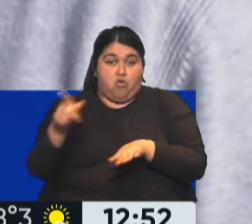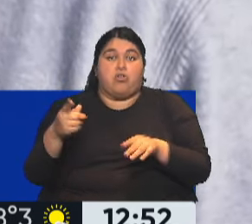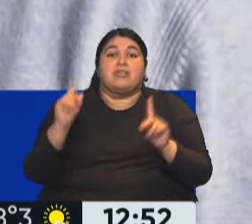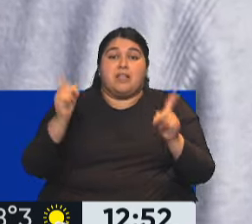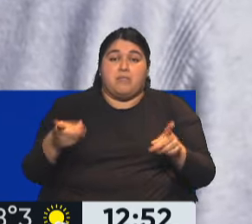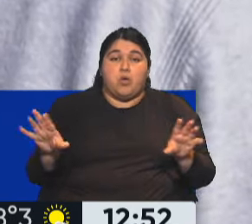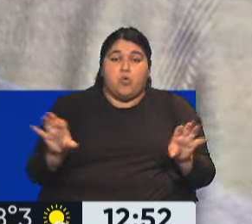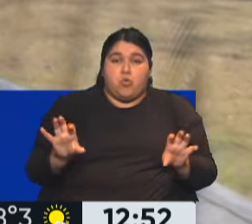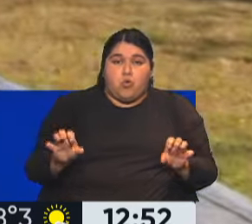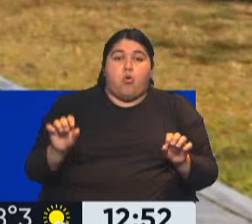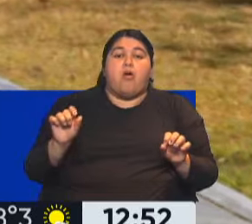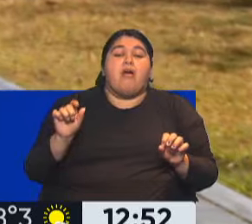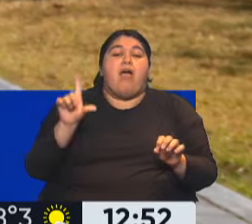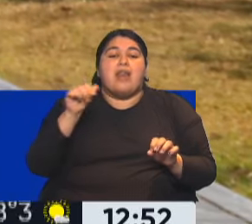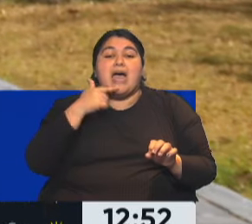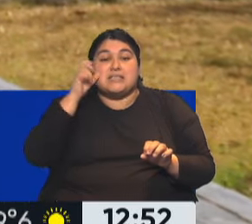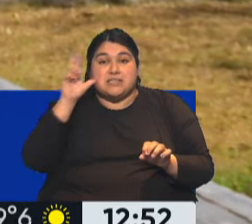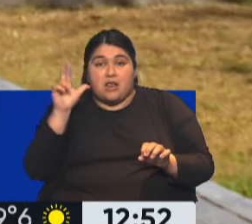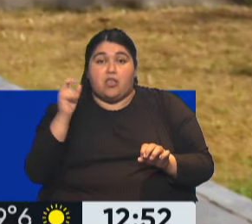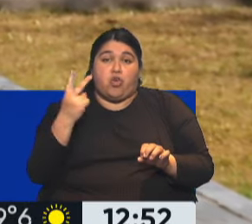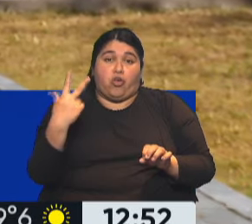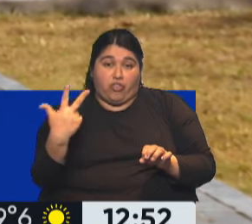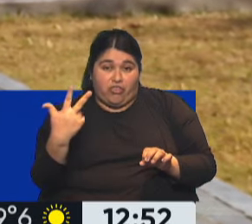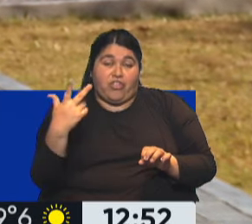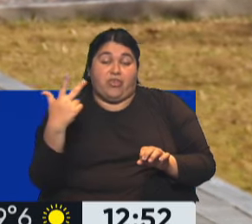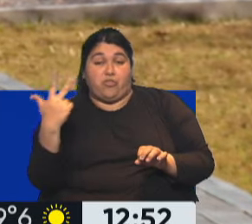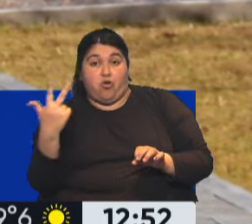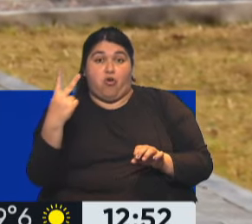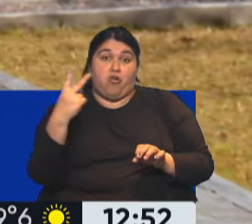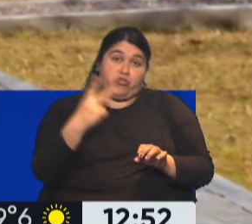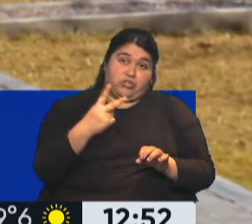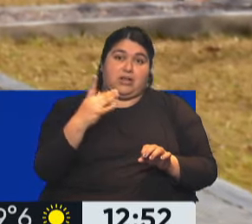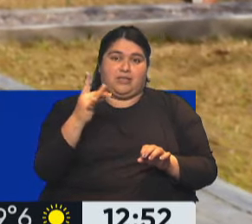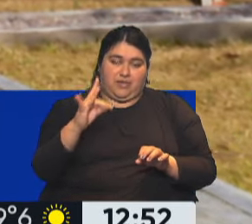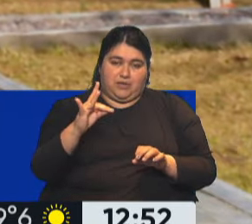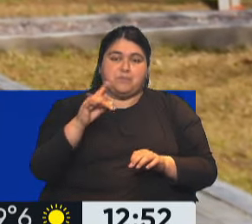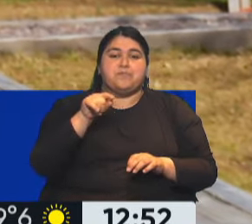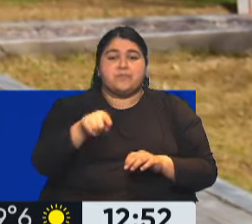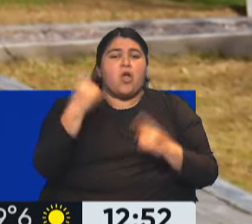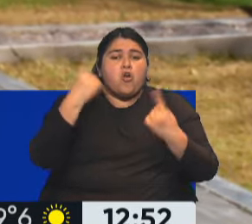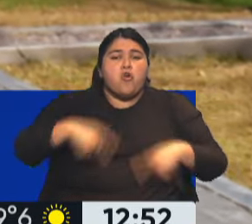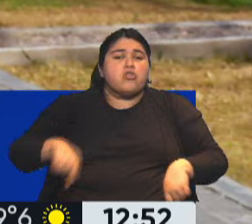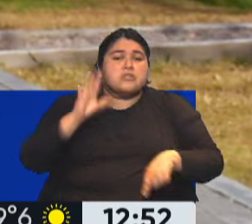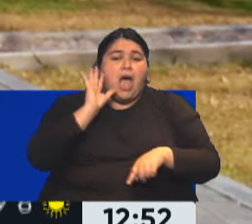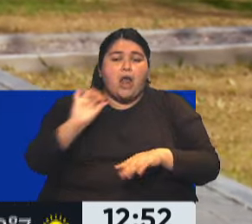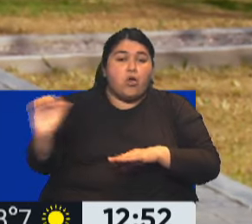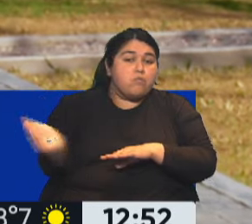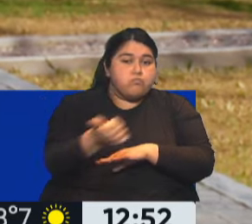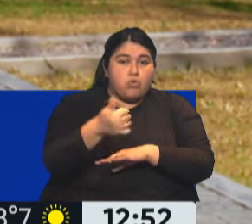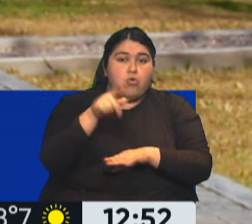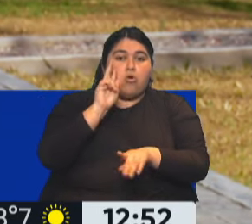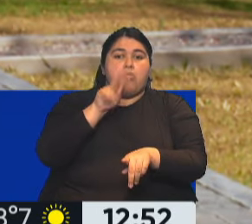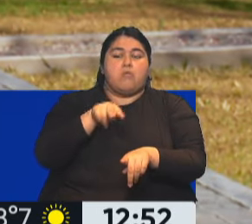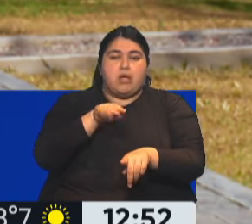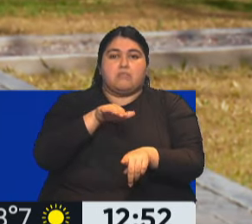láser 2D y 3D y va sensando 45 metros. Cualquier objeto que se cruce delante del bus, el bus lo va a ver y